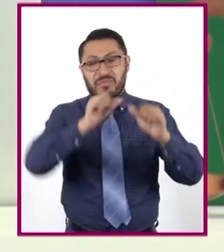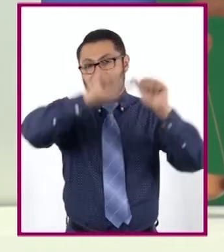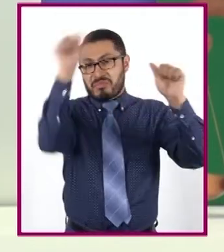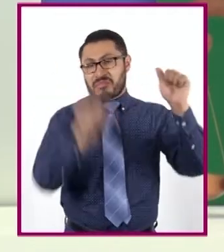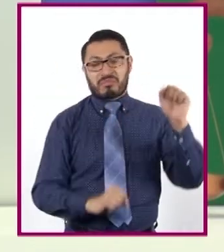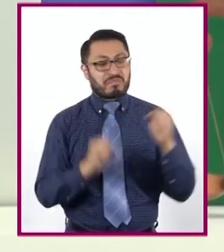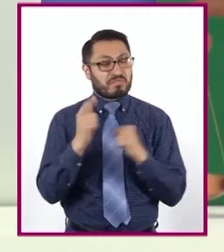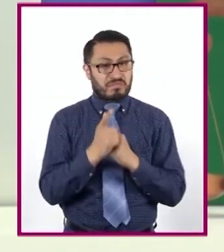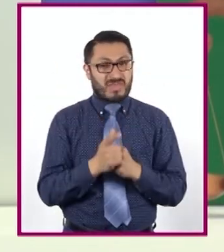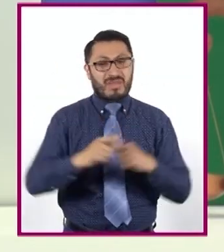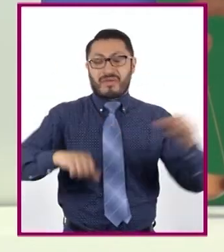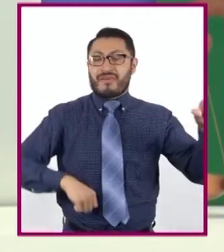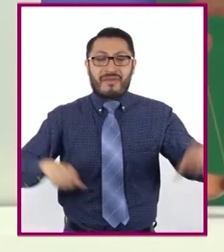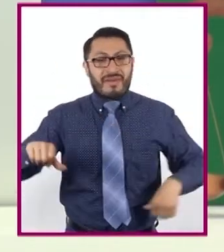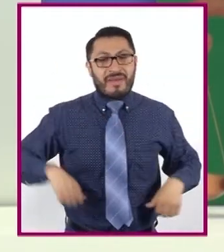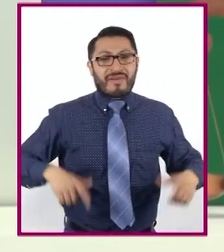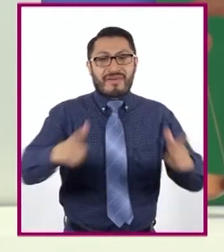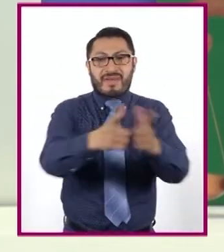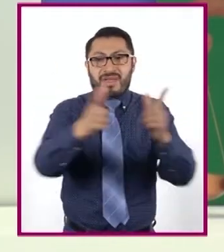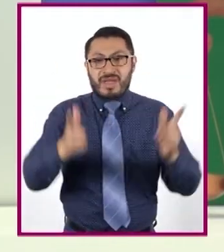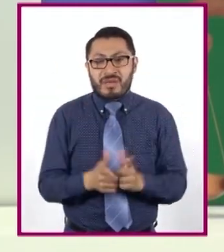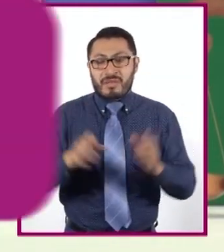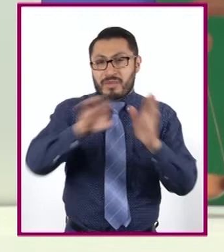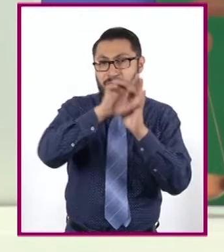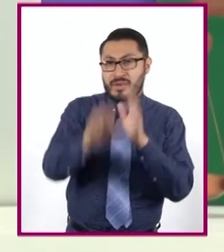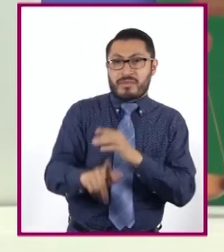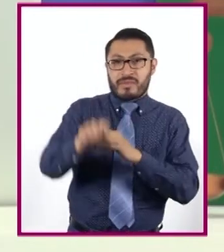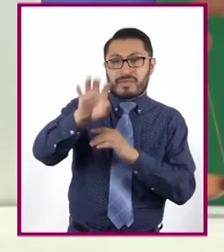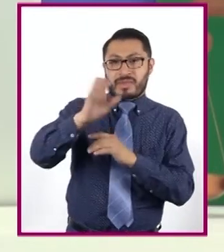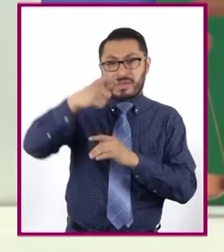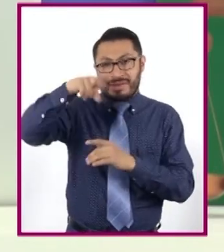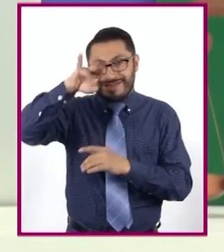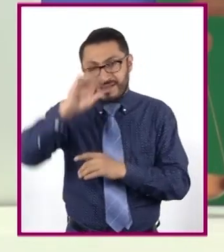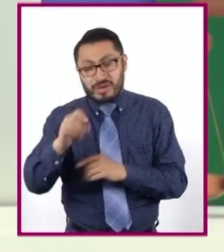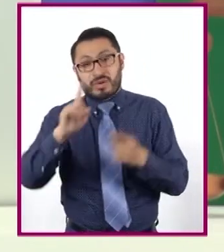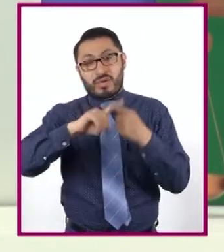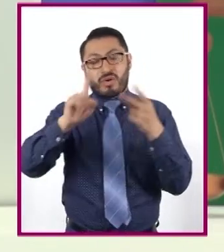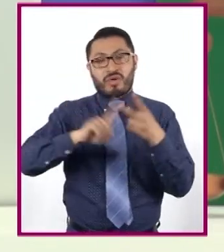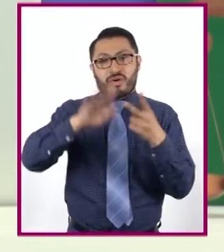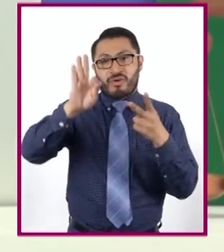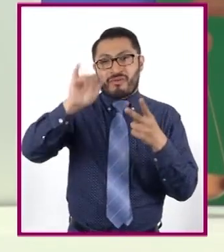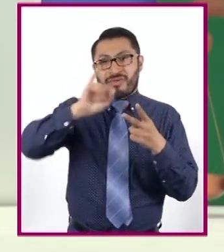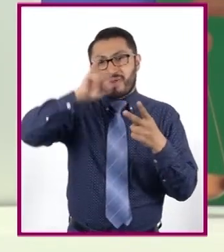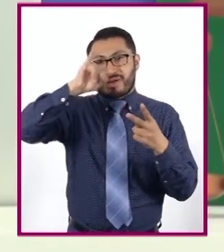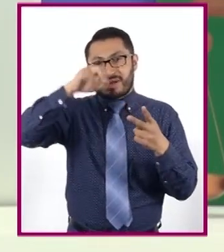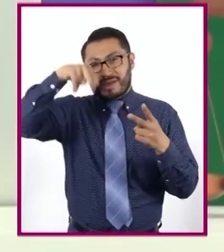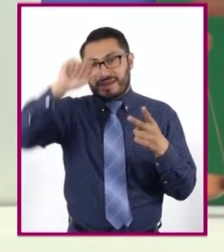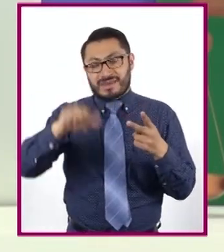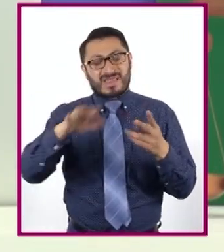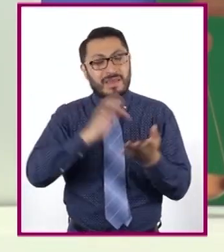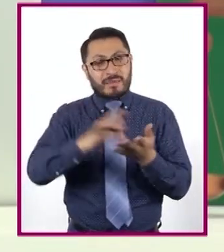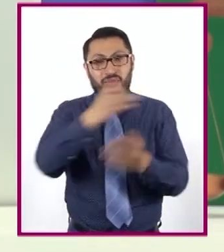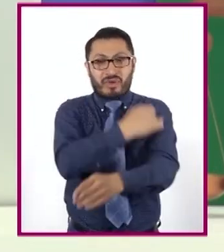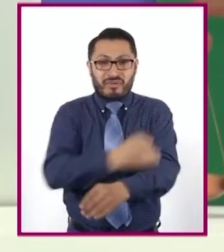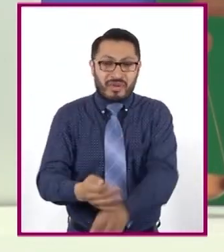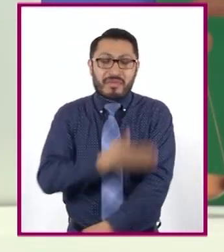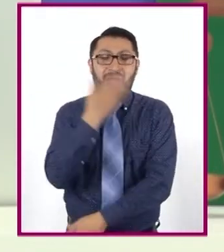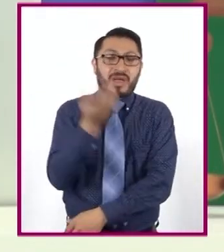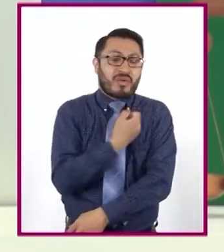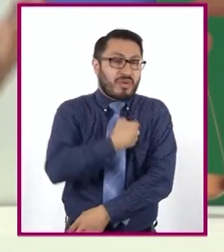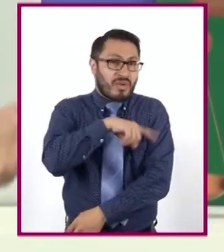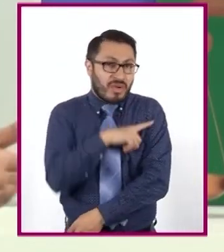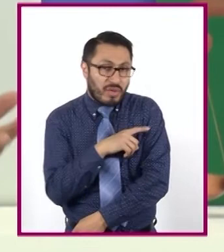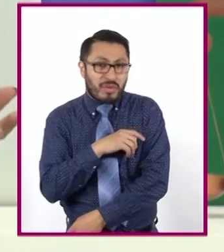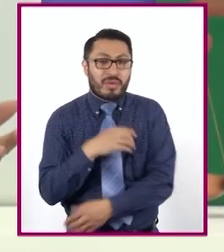actividades colaborativas como el tequio o la fajina, apoyar a su familia, sus hábitos de salud, el estudio